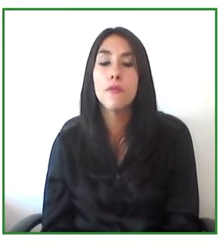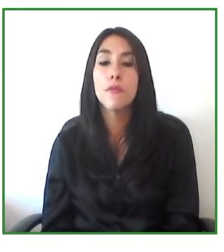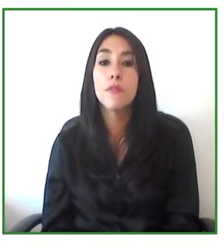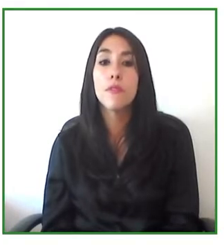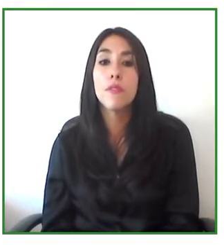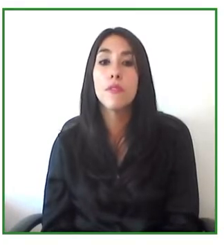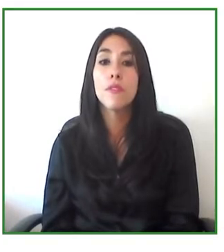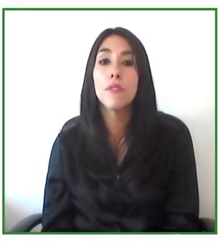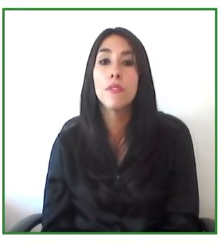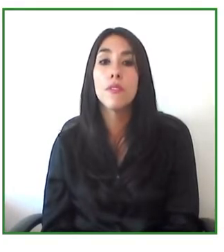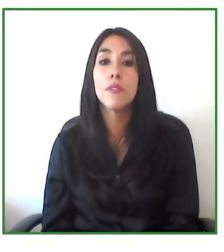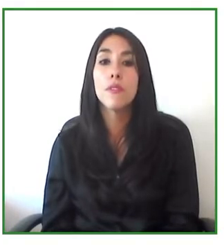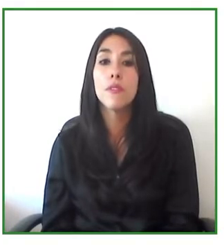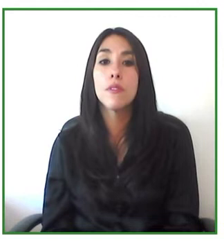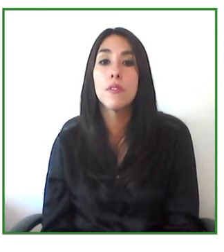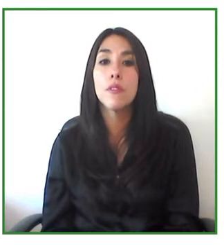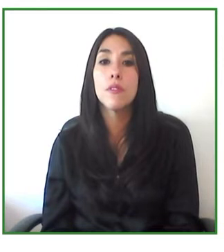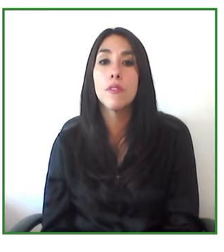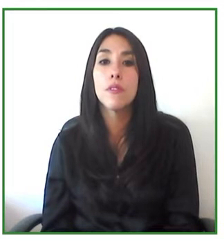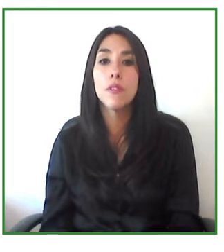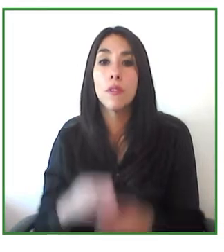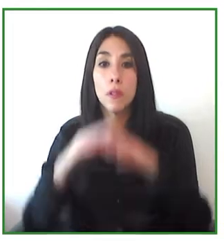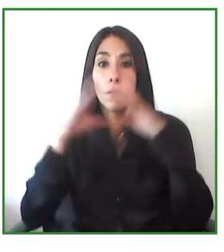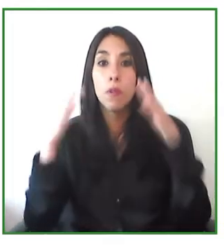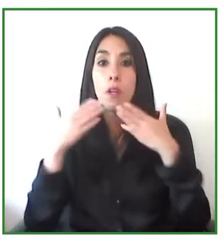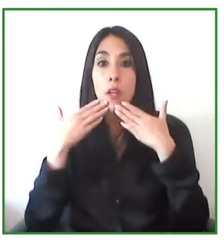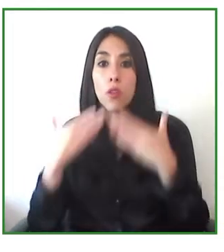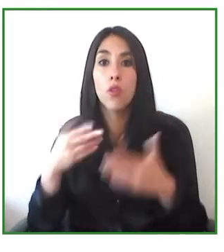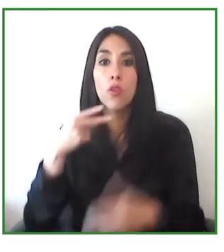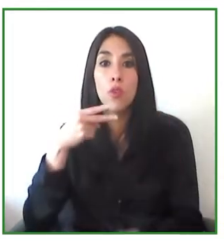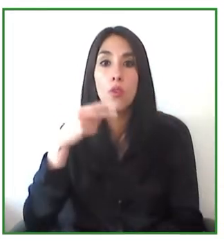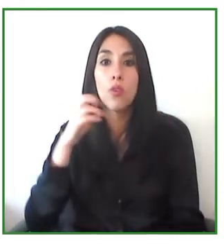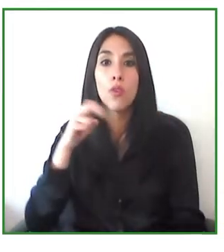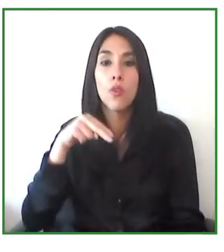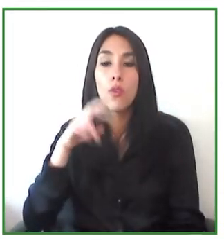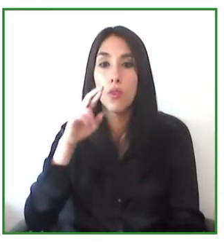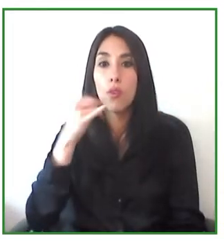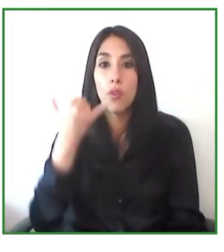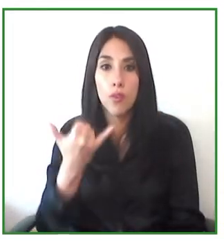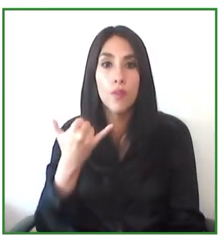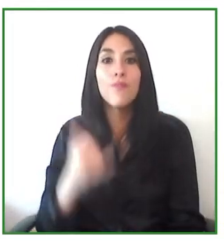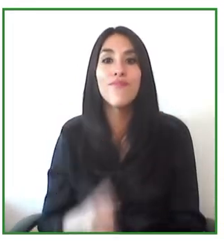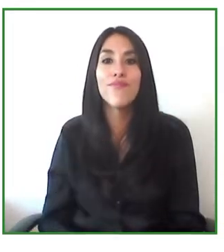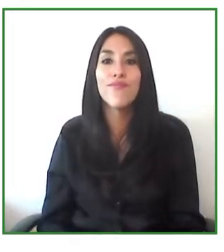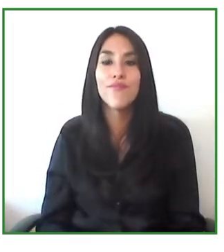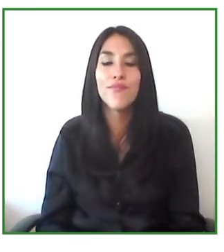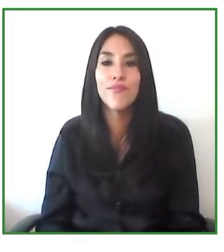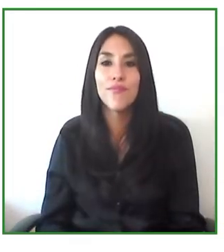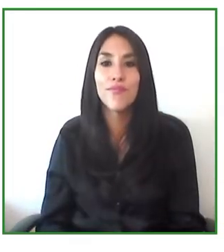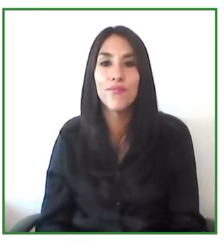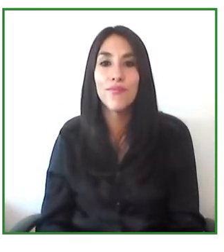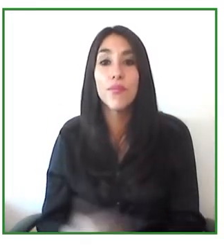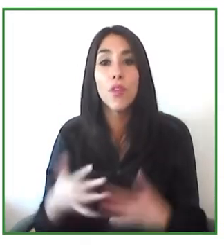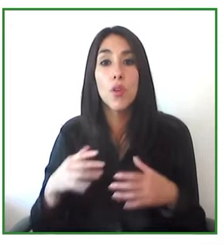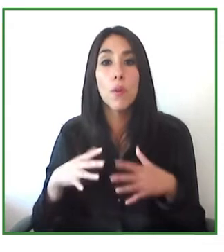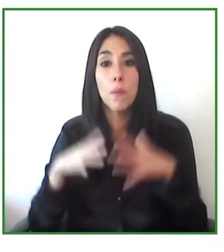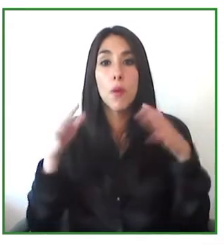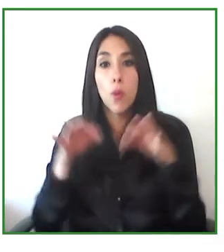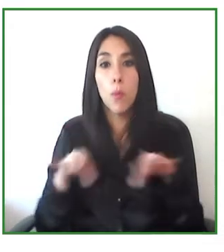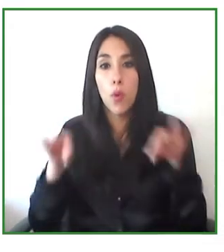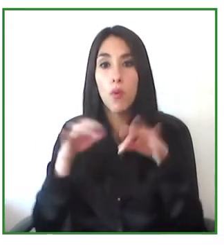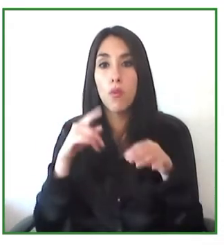Muchas gracias, Henry, Alejandra, por esta interesante conversación y poder también conocer el impacto que ha